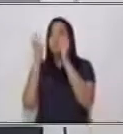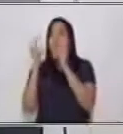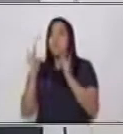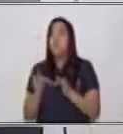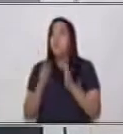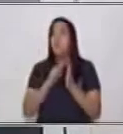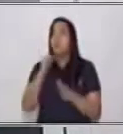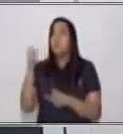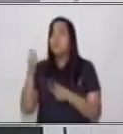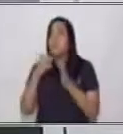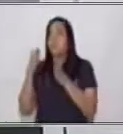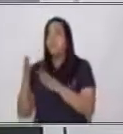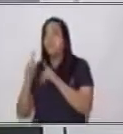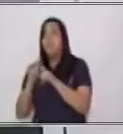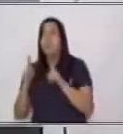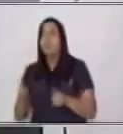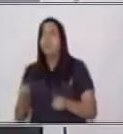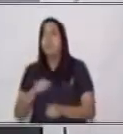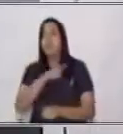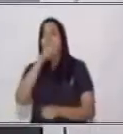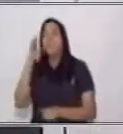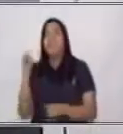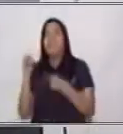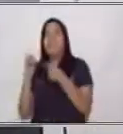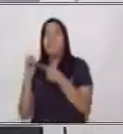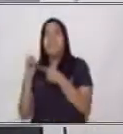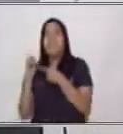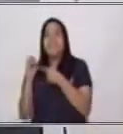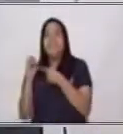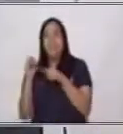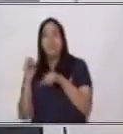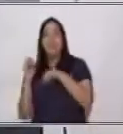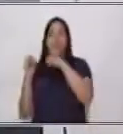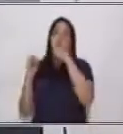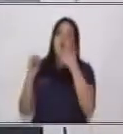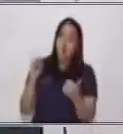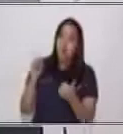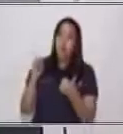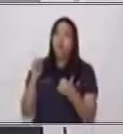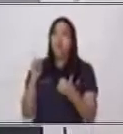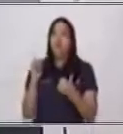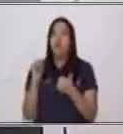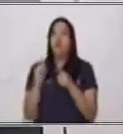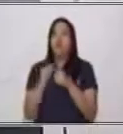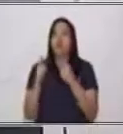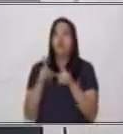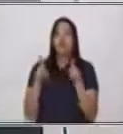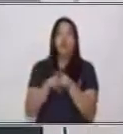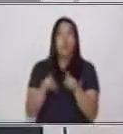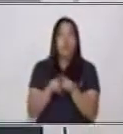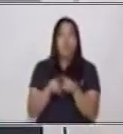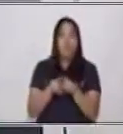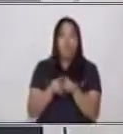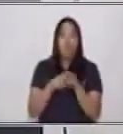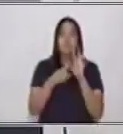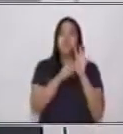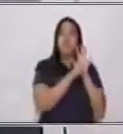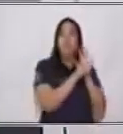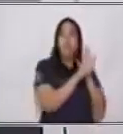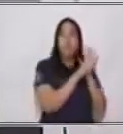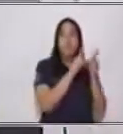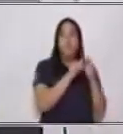menos 2 que tengo acá me va a dar menos 4. Si ustedes necesitan ir escribiendo esto, claro, lo pueden ir haciendo.